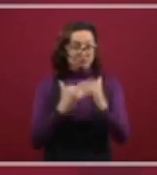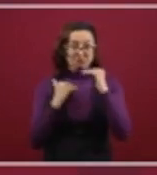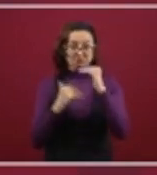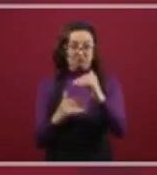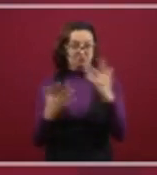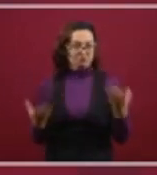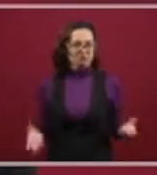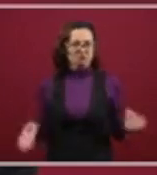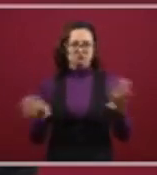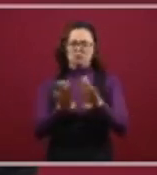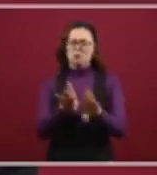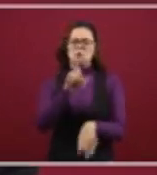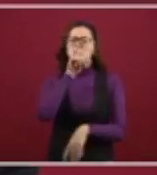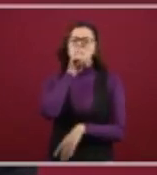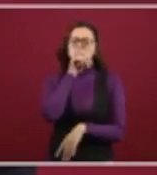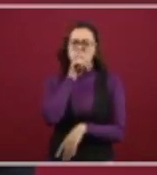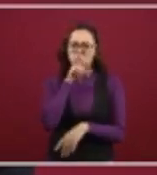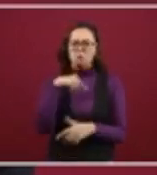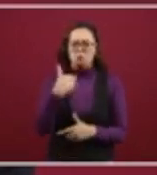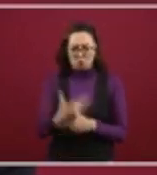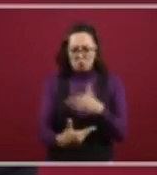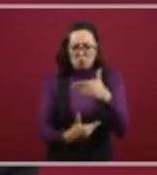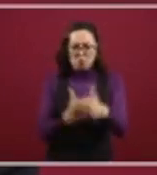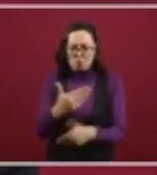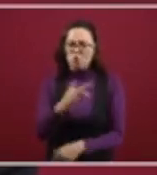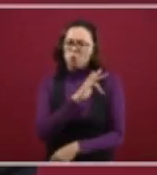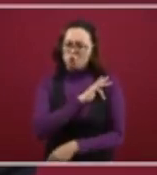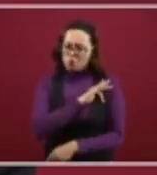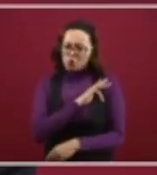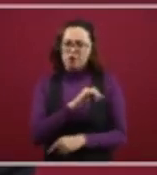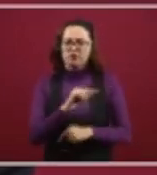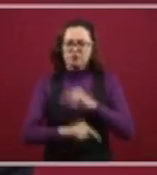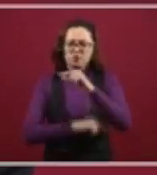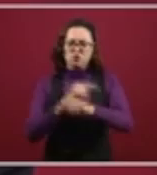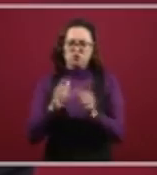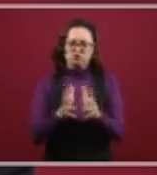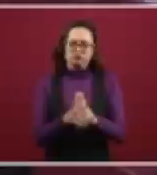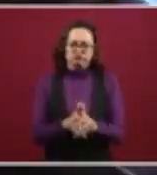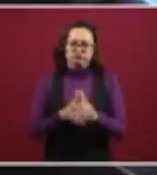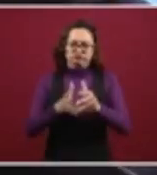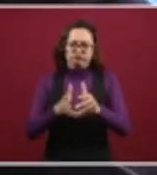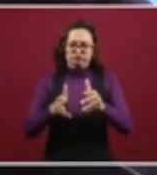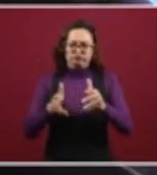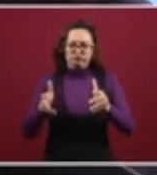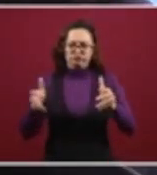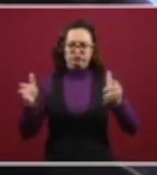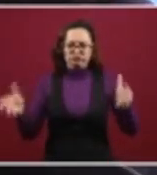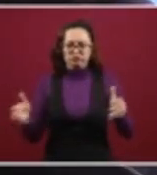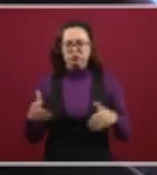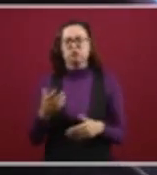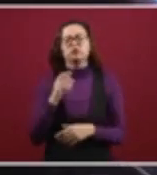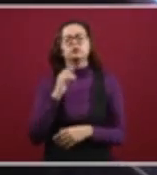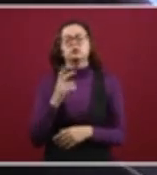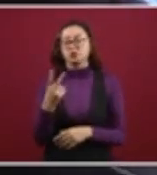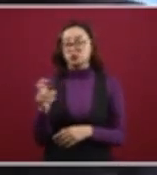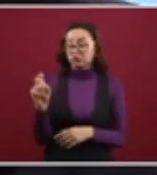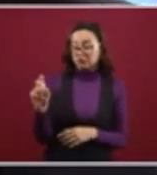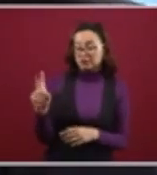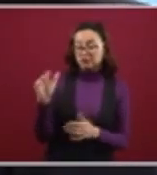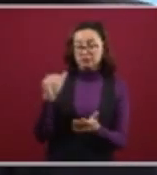el padrón, pero consideramos que este pudiera incrementarse en una proporción más allá de los 33,000 que hemos señalado.